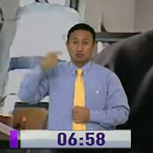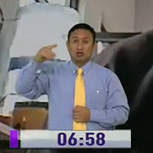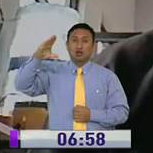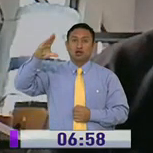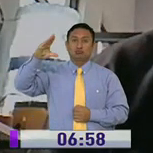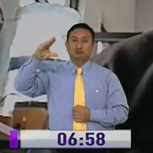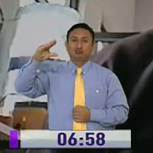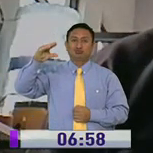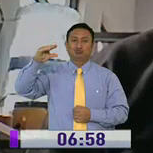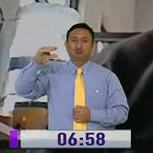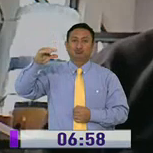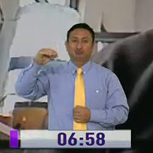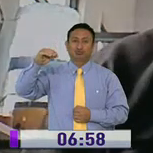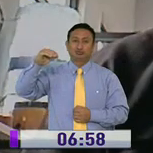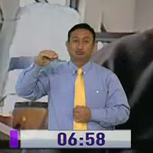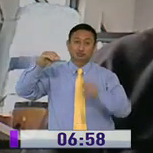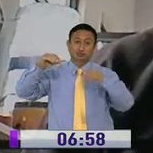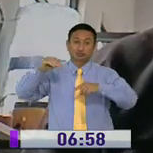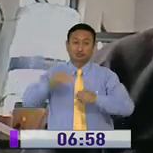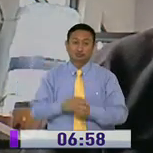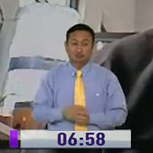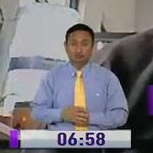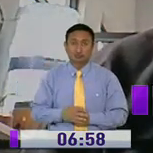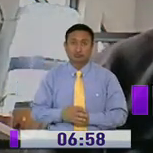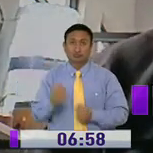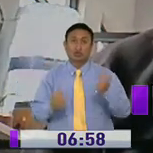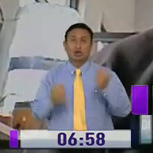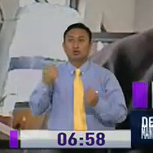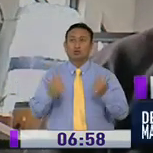alguna situación. Y si vamos a utilizar el vehículo,